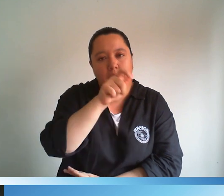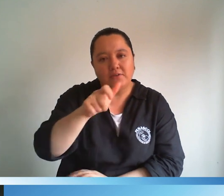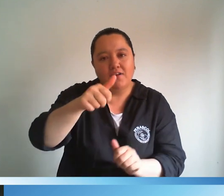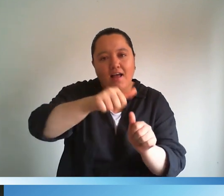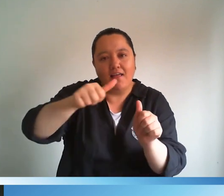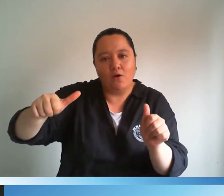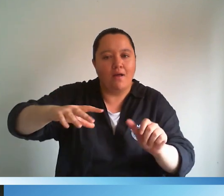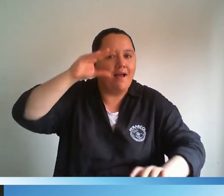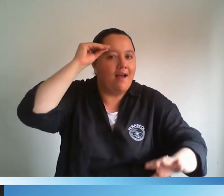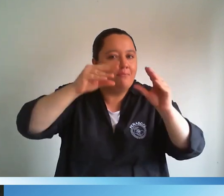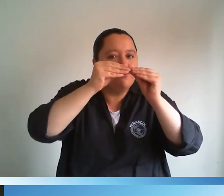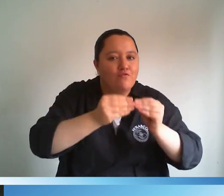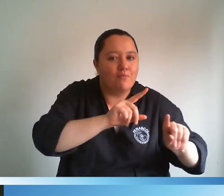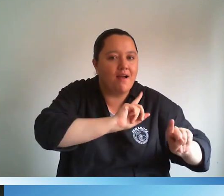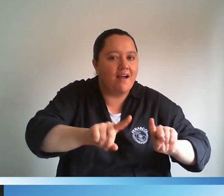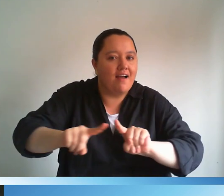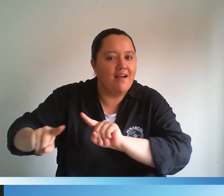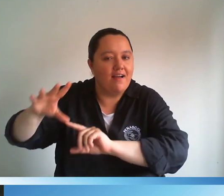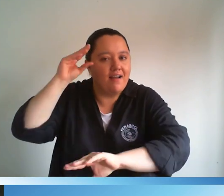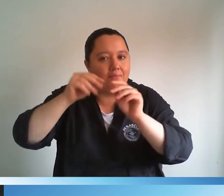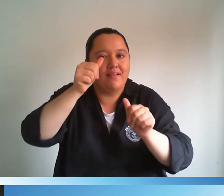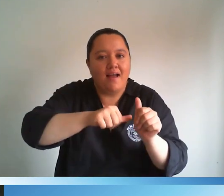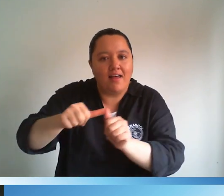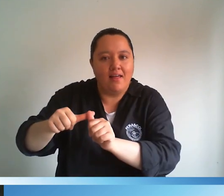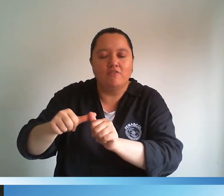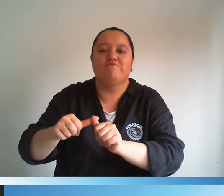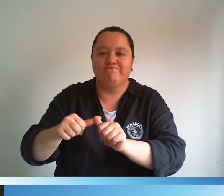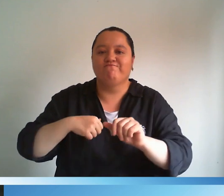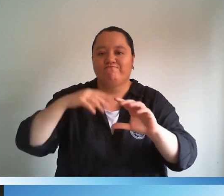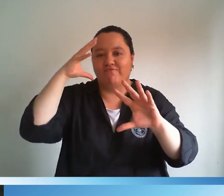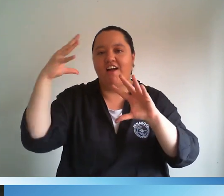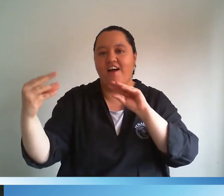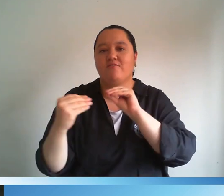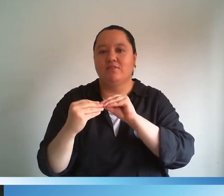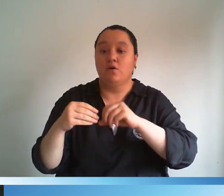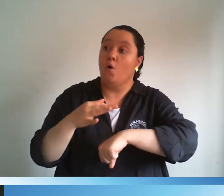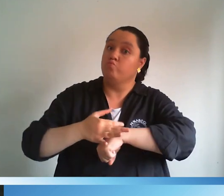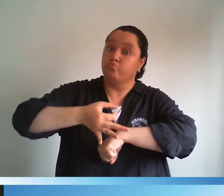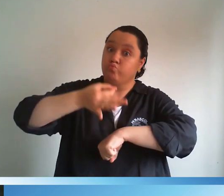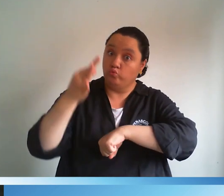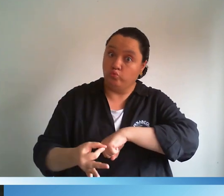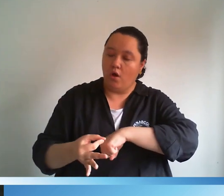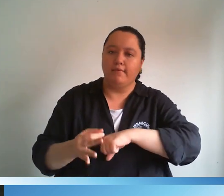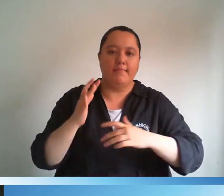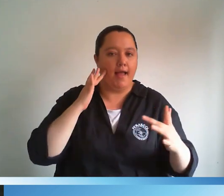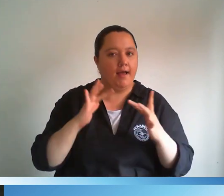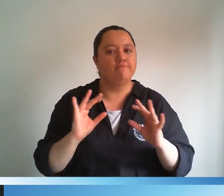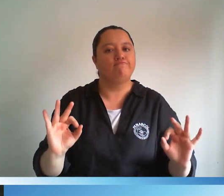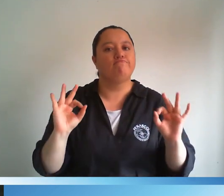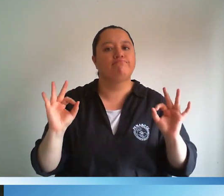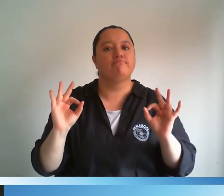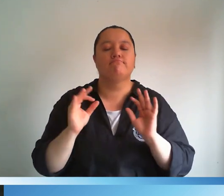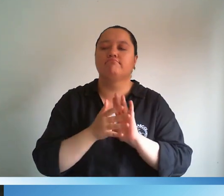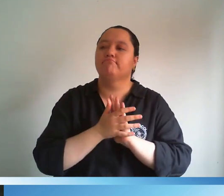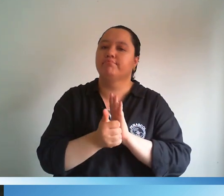Cada uno lo aprende de una forma diferente. Y estoy de acuerdo contigo. La puntualidad es una